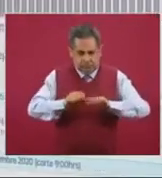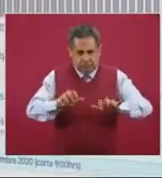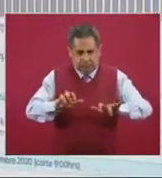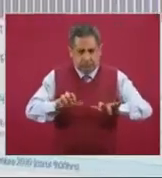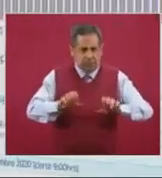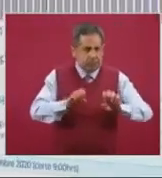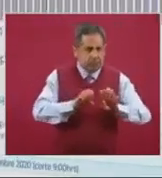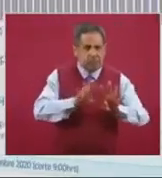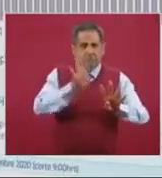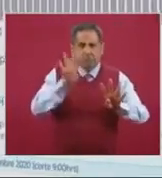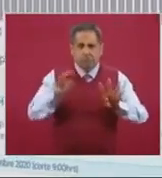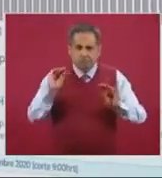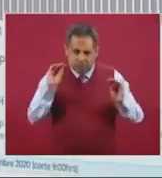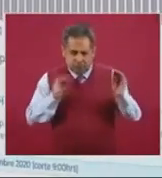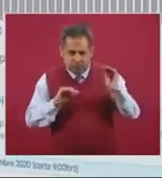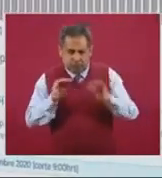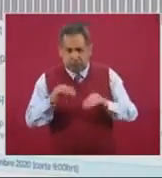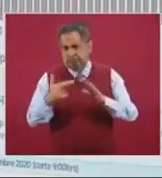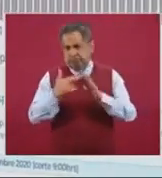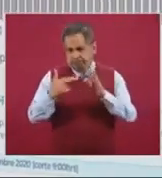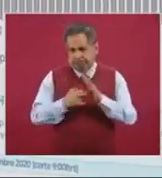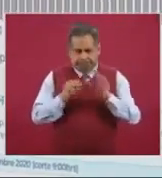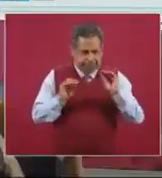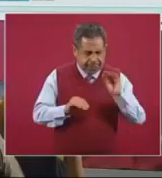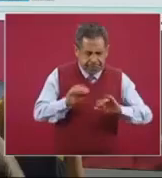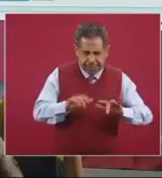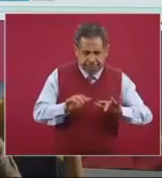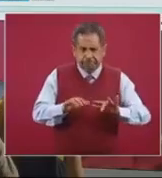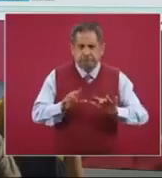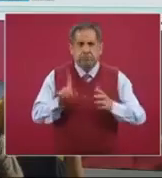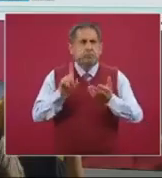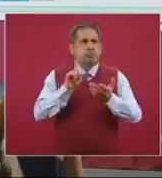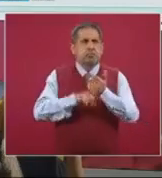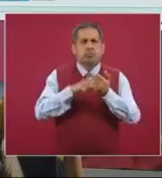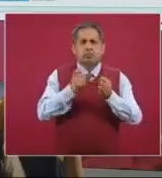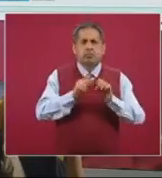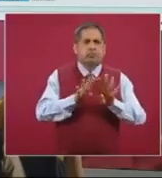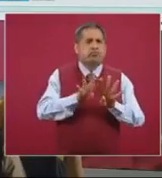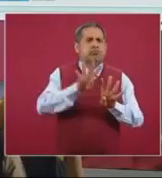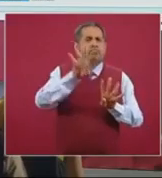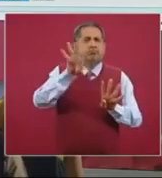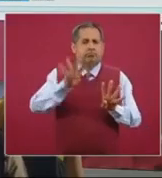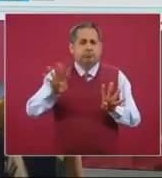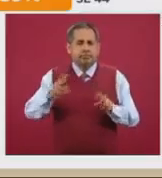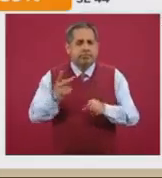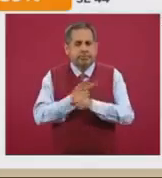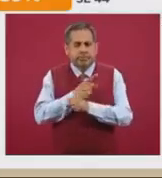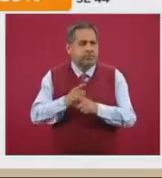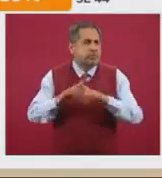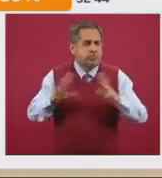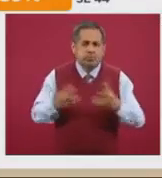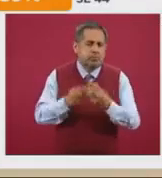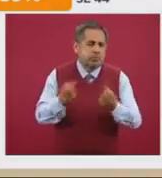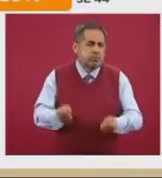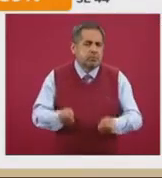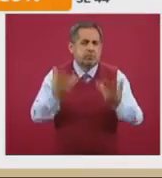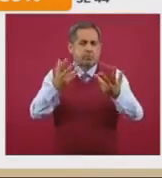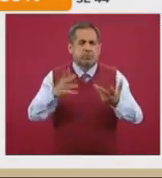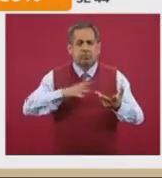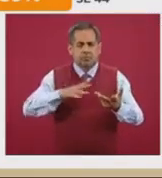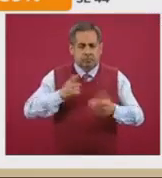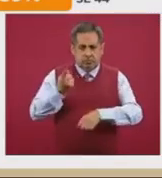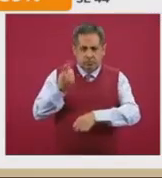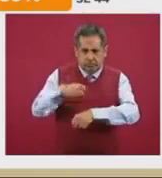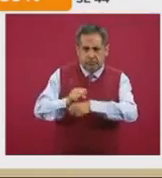técnicamente con reglas muy precisas para representar la ocurrencia de un fenómeno. En este caso, cuántos casos ocurren